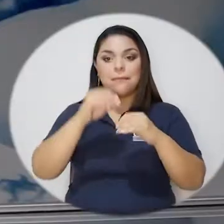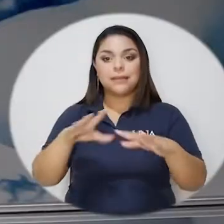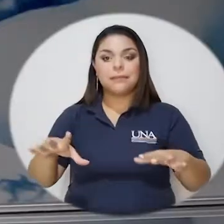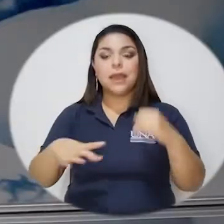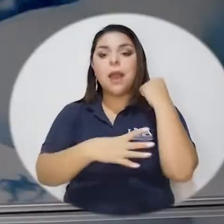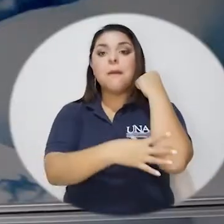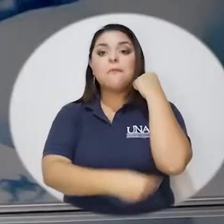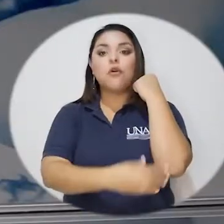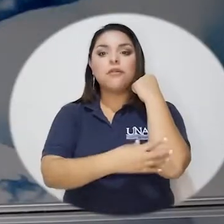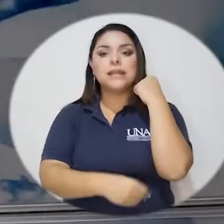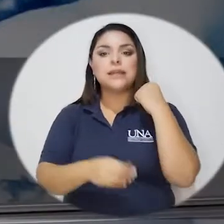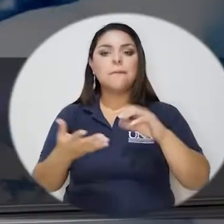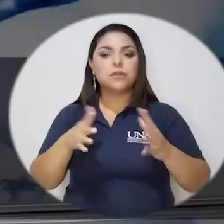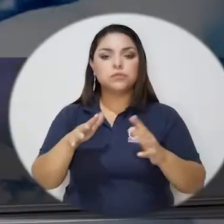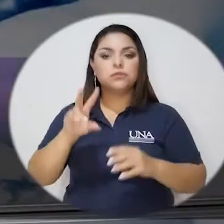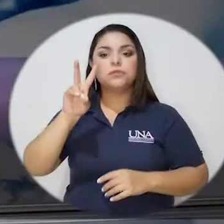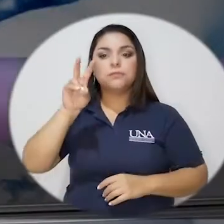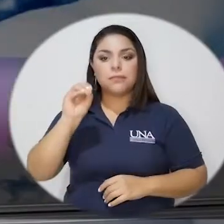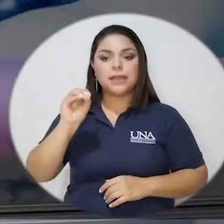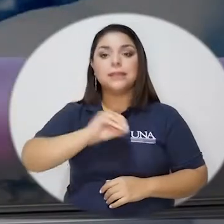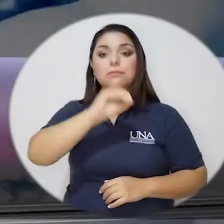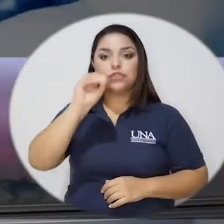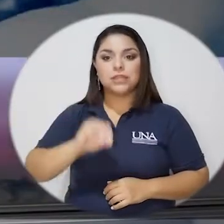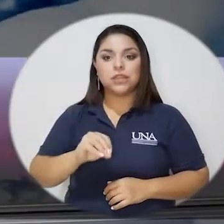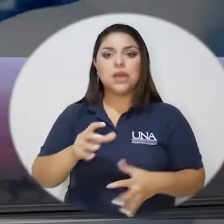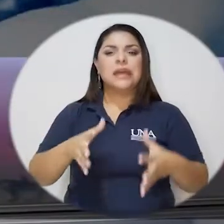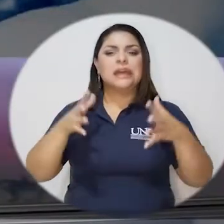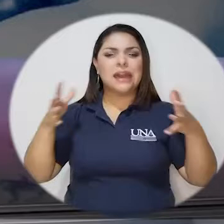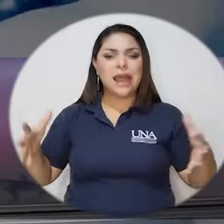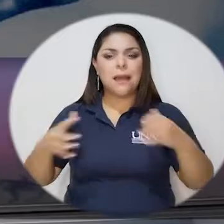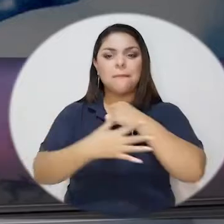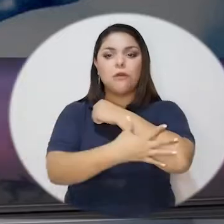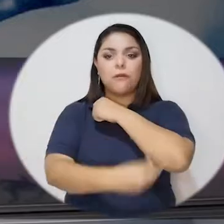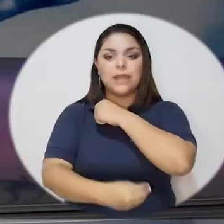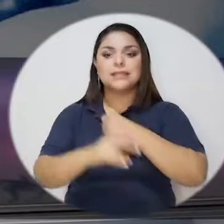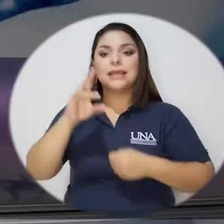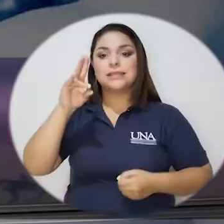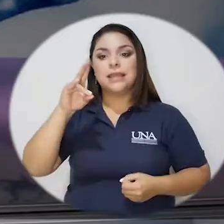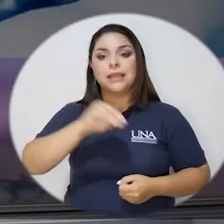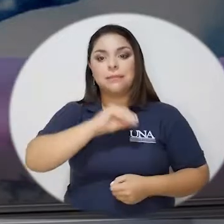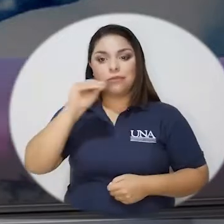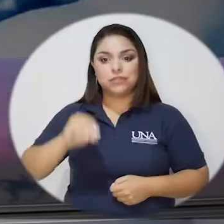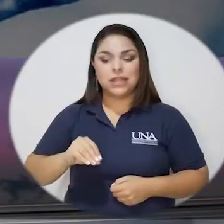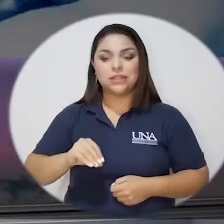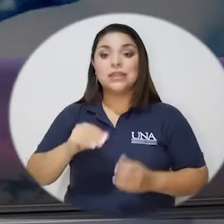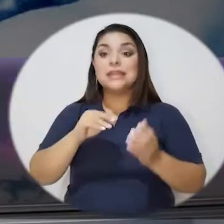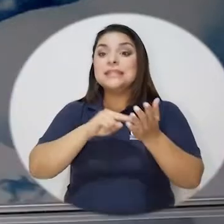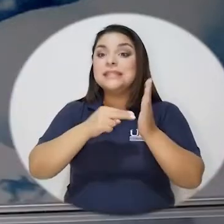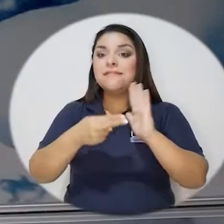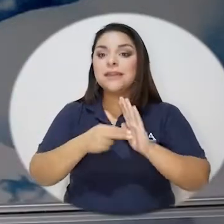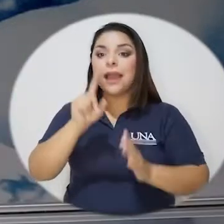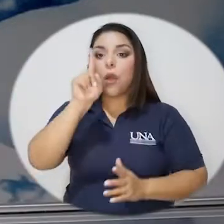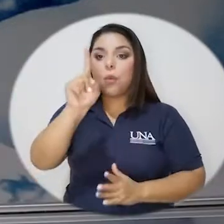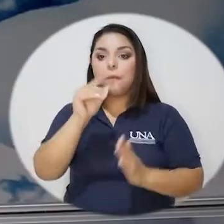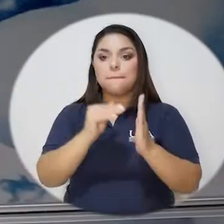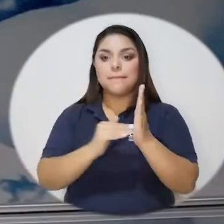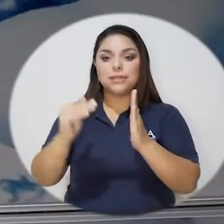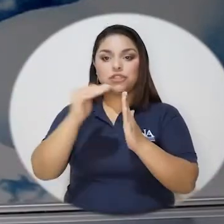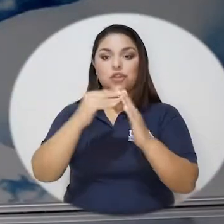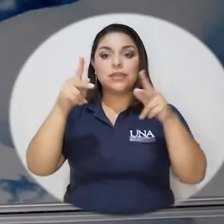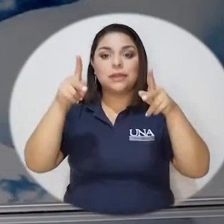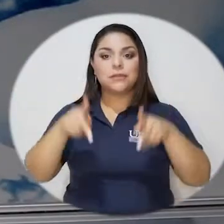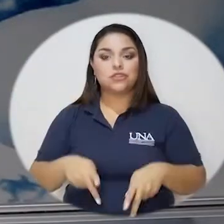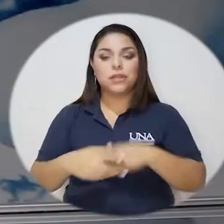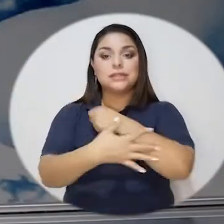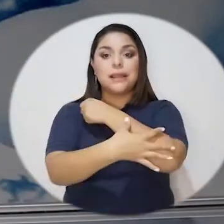un nivel de pobreza de alrededor de un 20%, de extrema pobreza alrededor de un 7%. Eso significa 1 millón de personas en